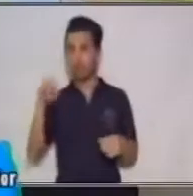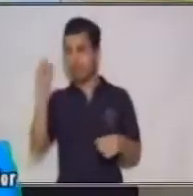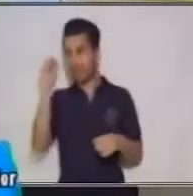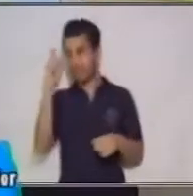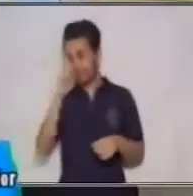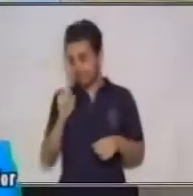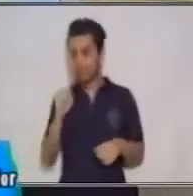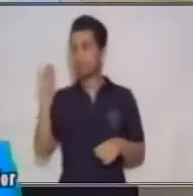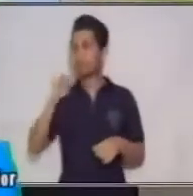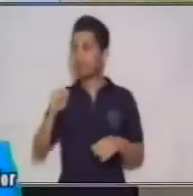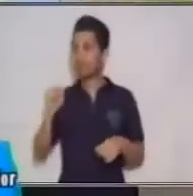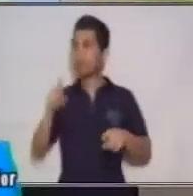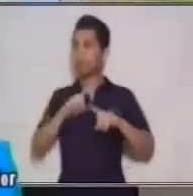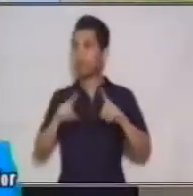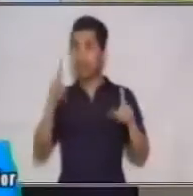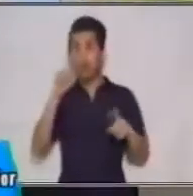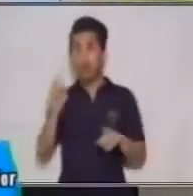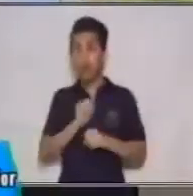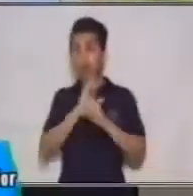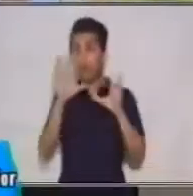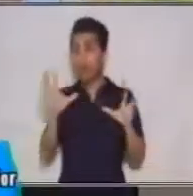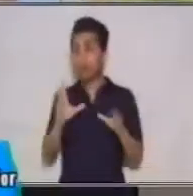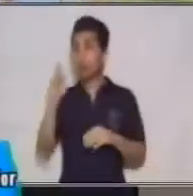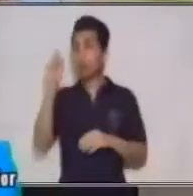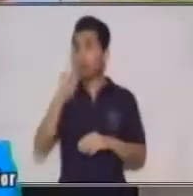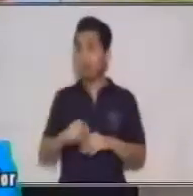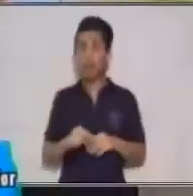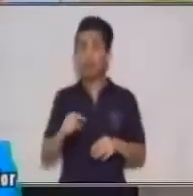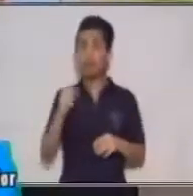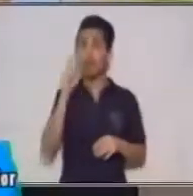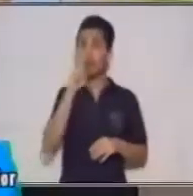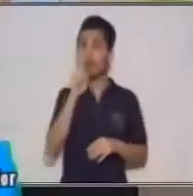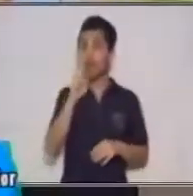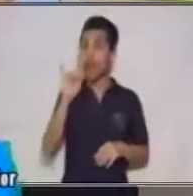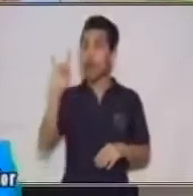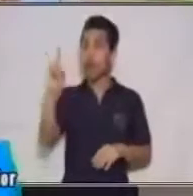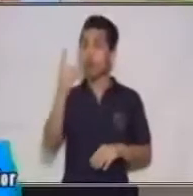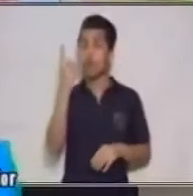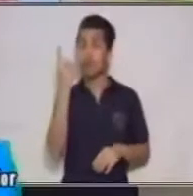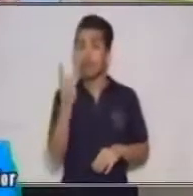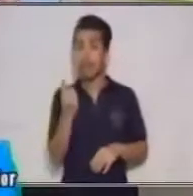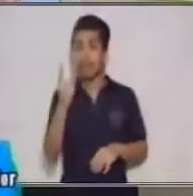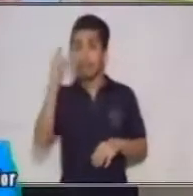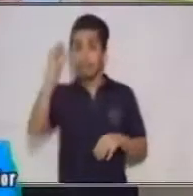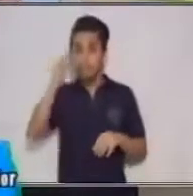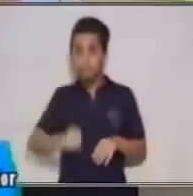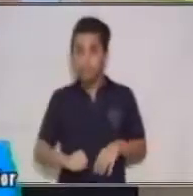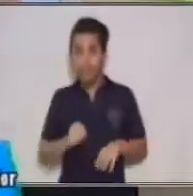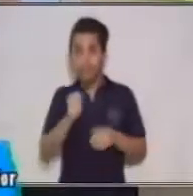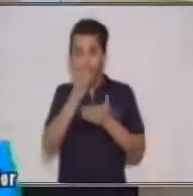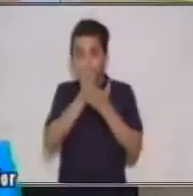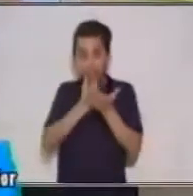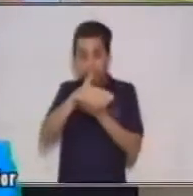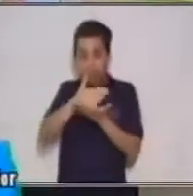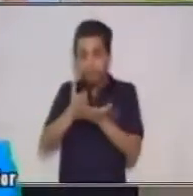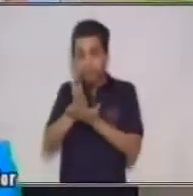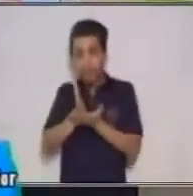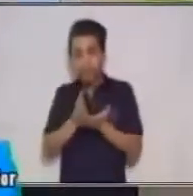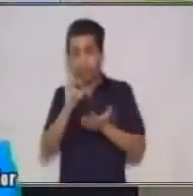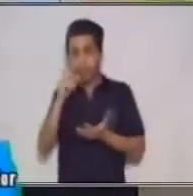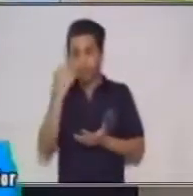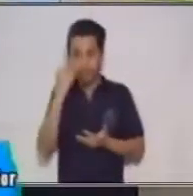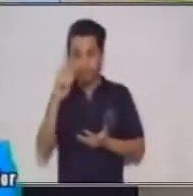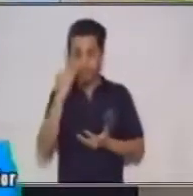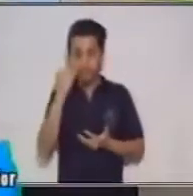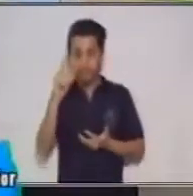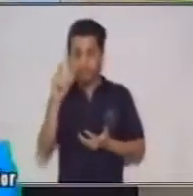tengas claro que debe ser una unidad que se pueda dividir exactamente en partes iguales. Y hoy